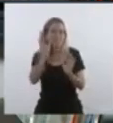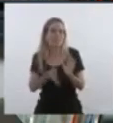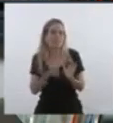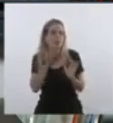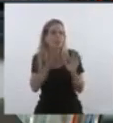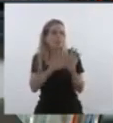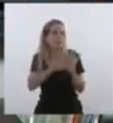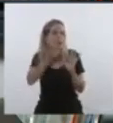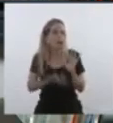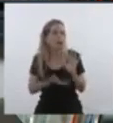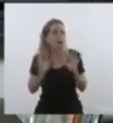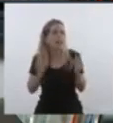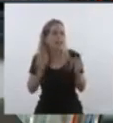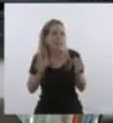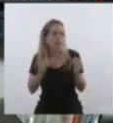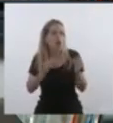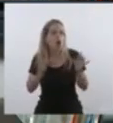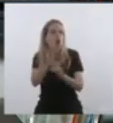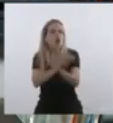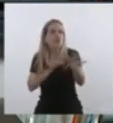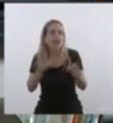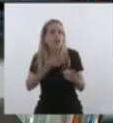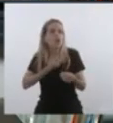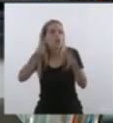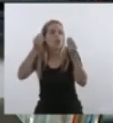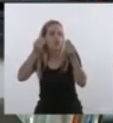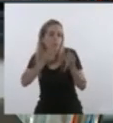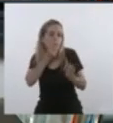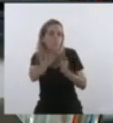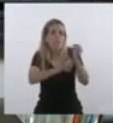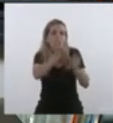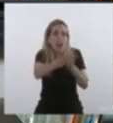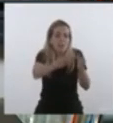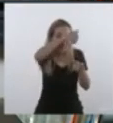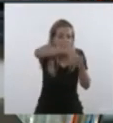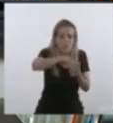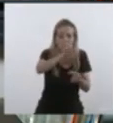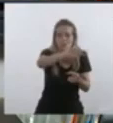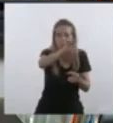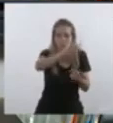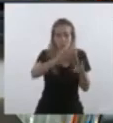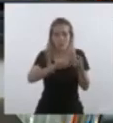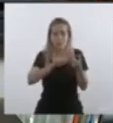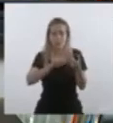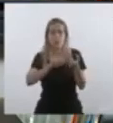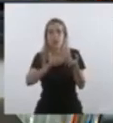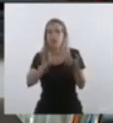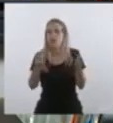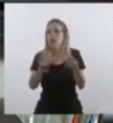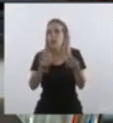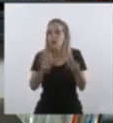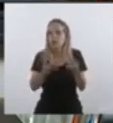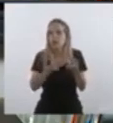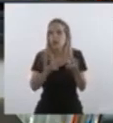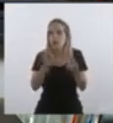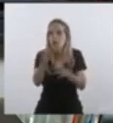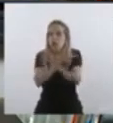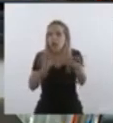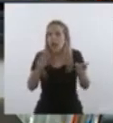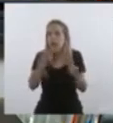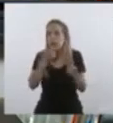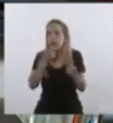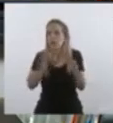contagio no está en las fábricas, no está centralmente en los